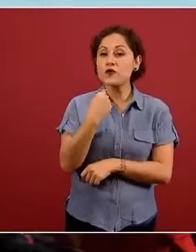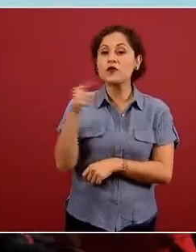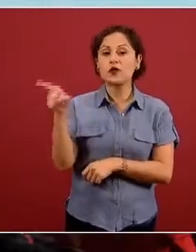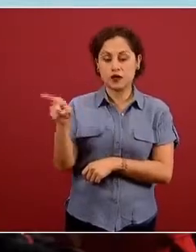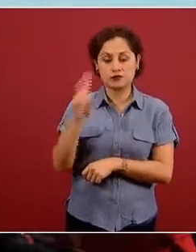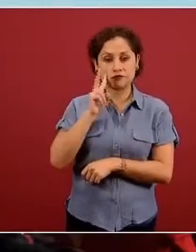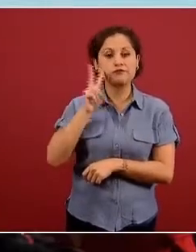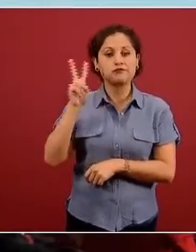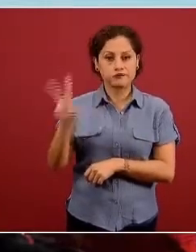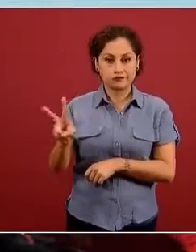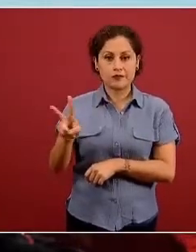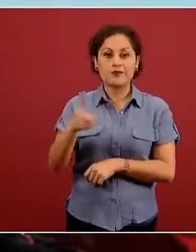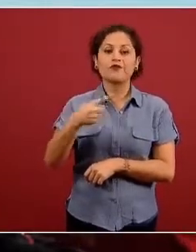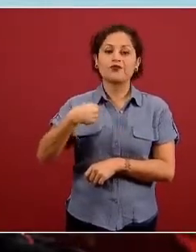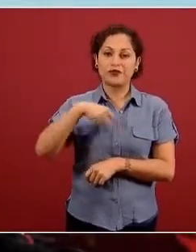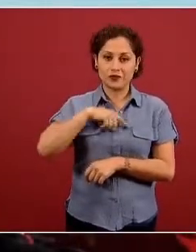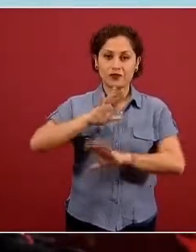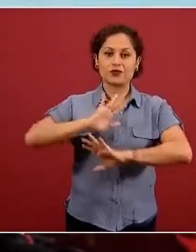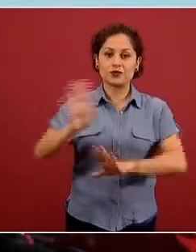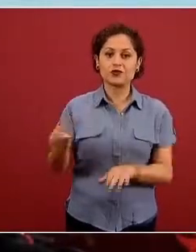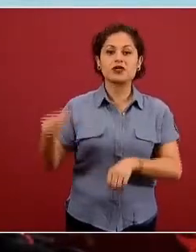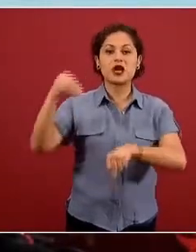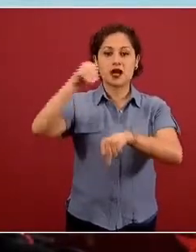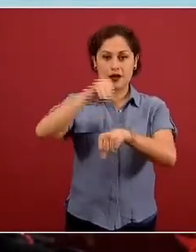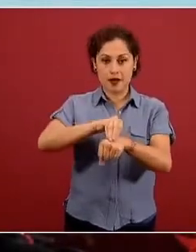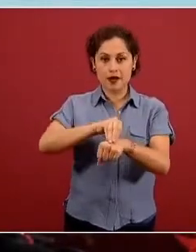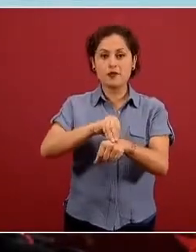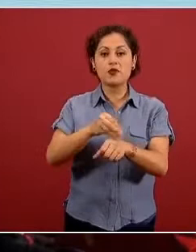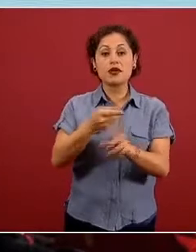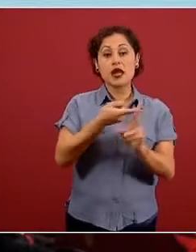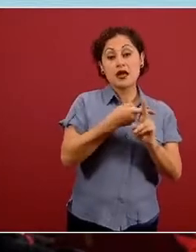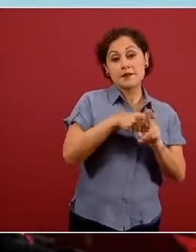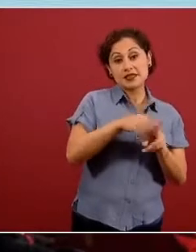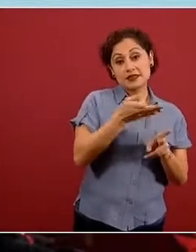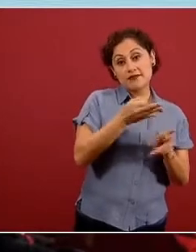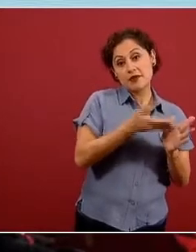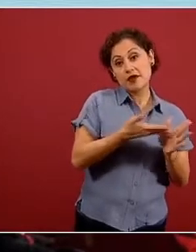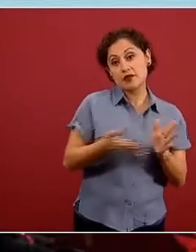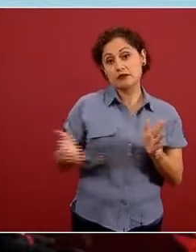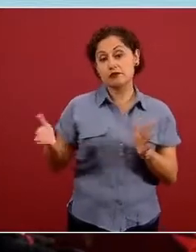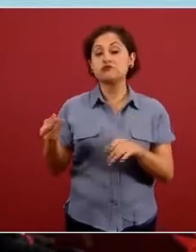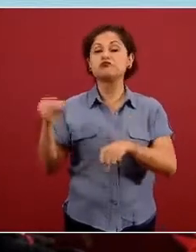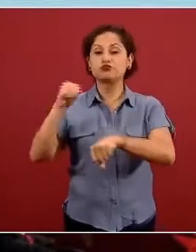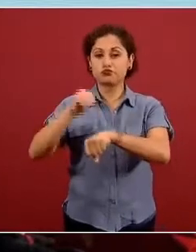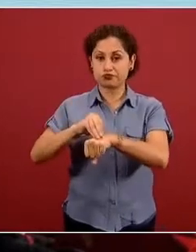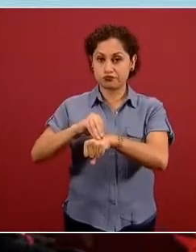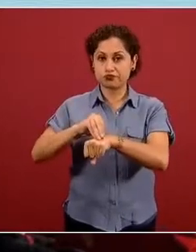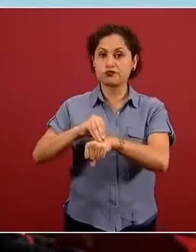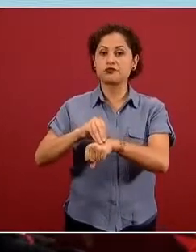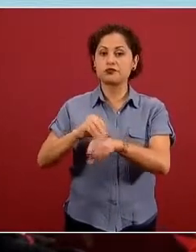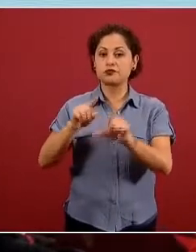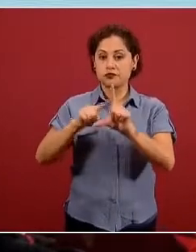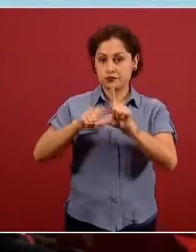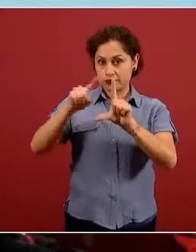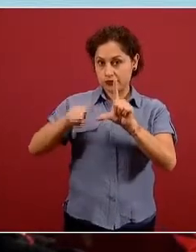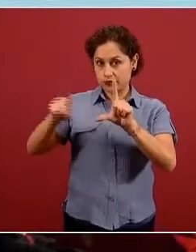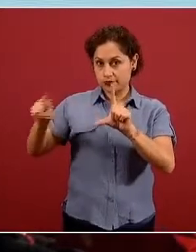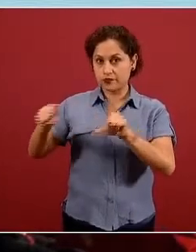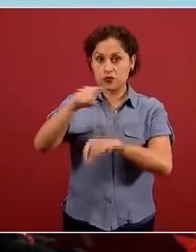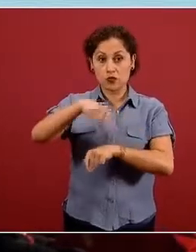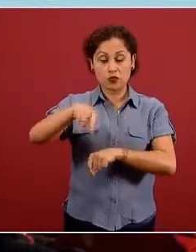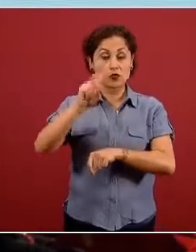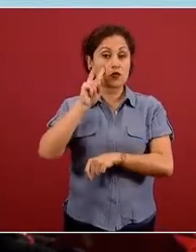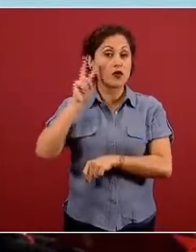ahora la hemos puesto desde el inicio del año o desde el inicio del mes de febrero y vamos a estar mostrando esto porque en un momento